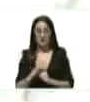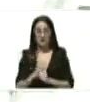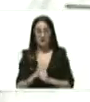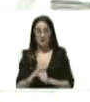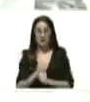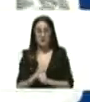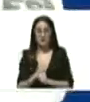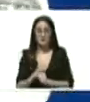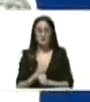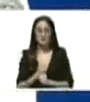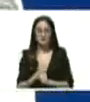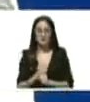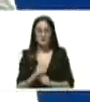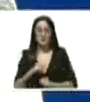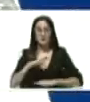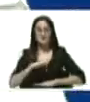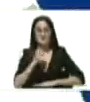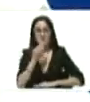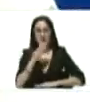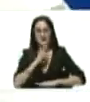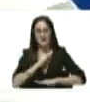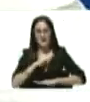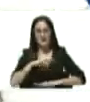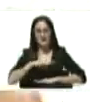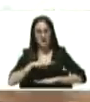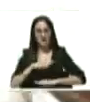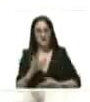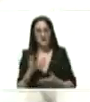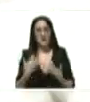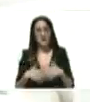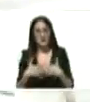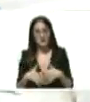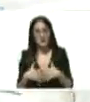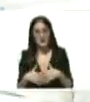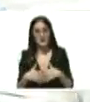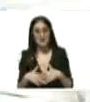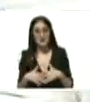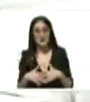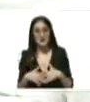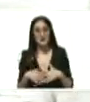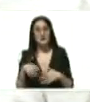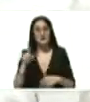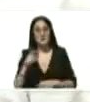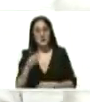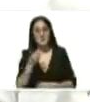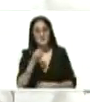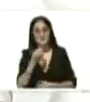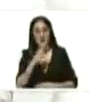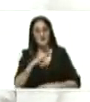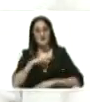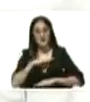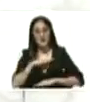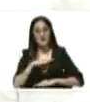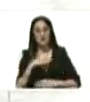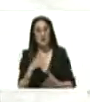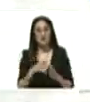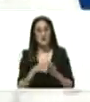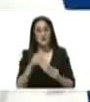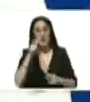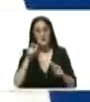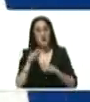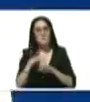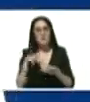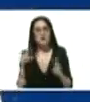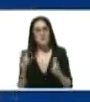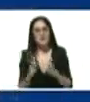y eso es beneficio no solamente para la industria, sino para esa gran masa de productores que en su mayoría son